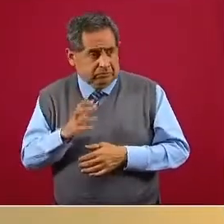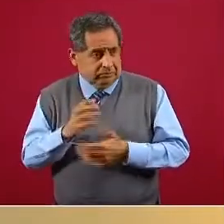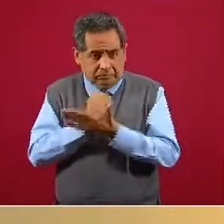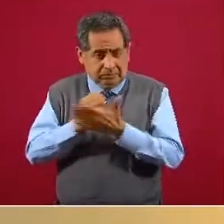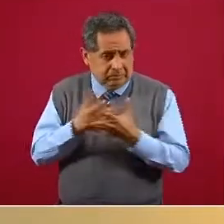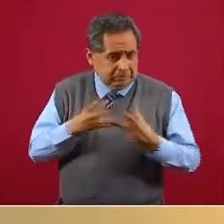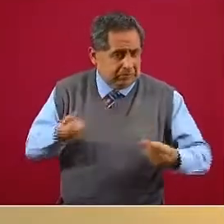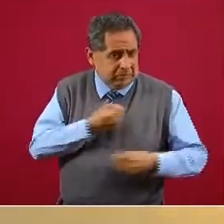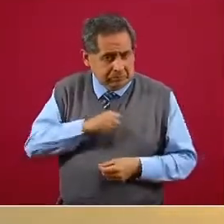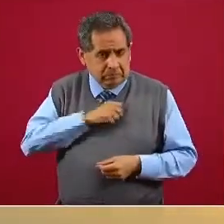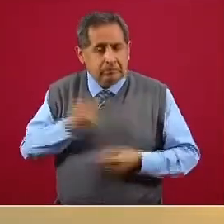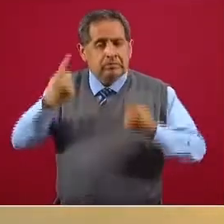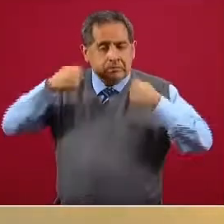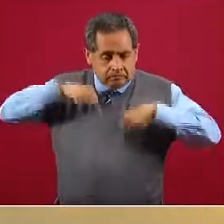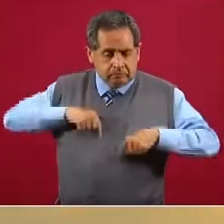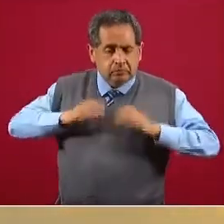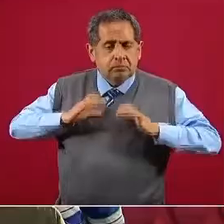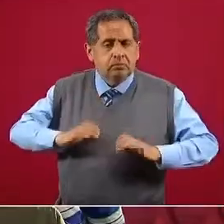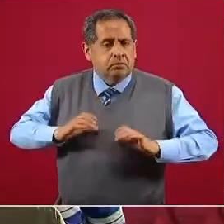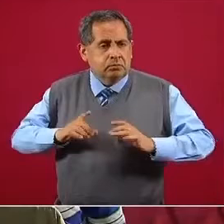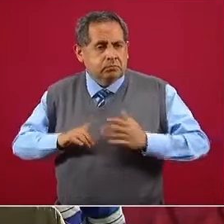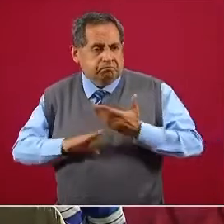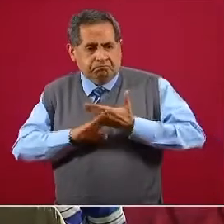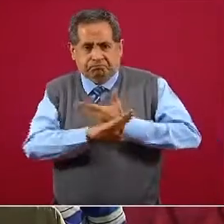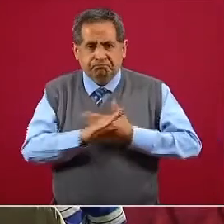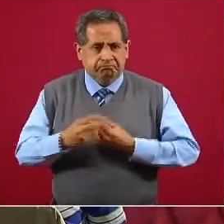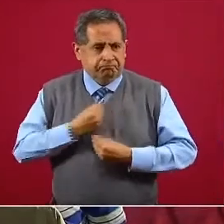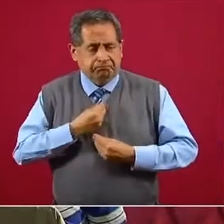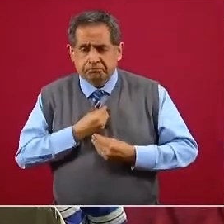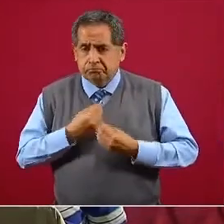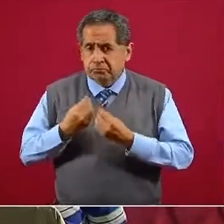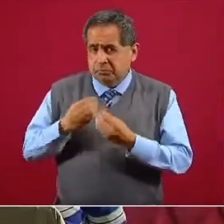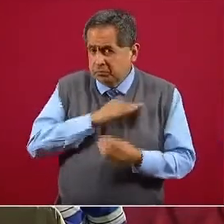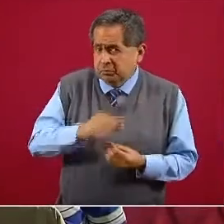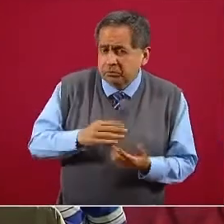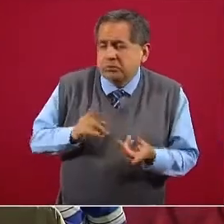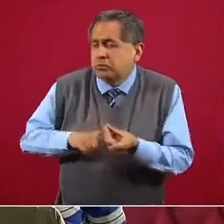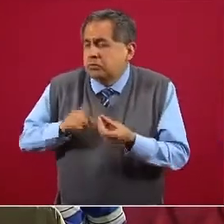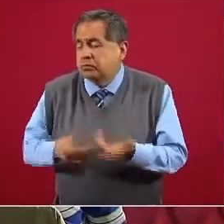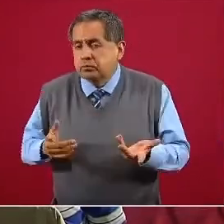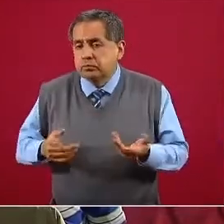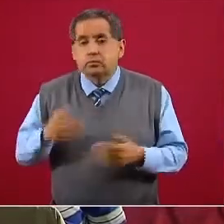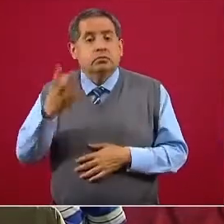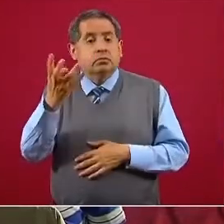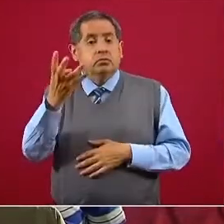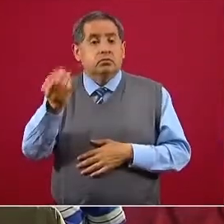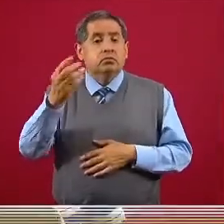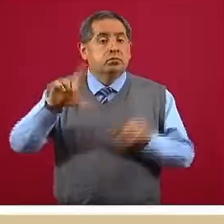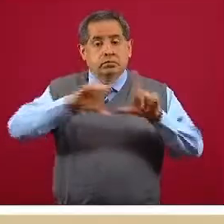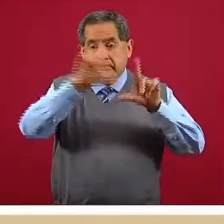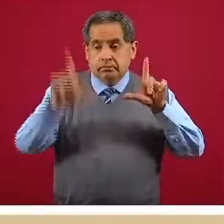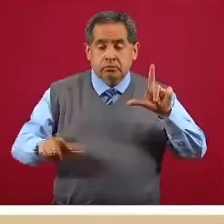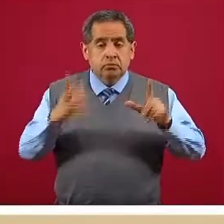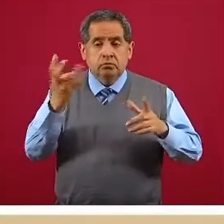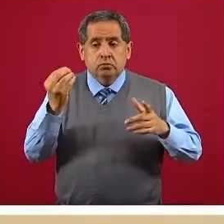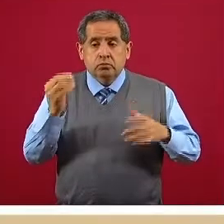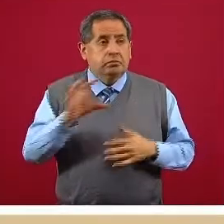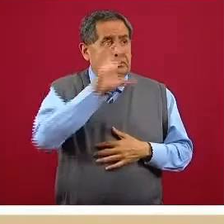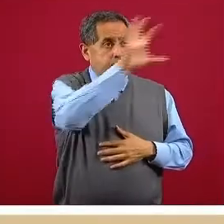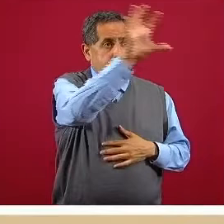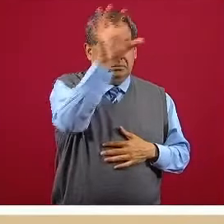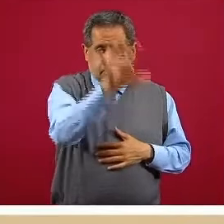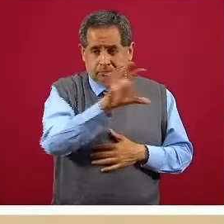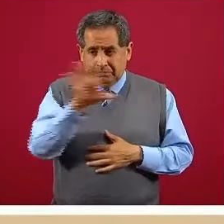regiones geográficas del país. La que sigue, por favor. Y estas 9 regiones están distribuidas de